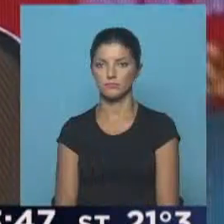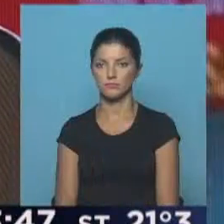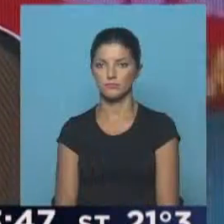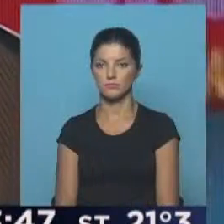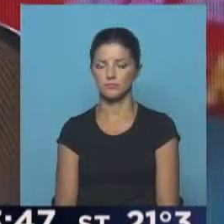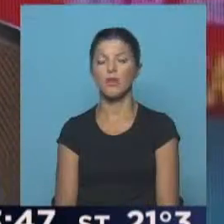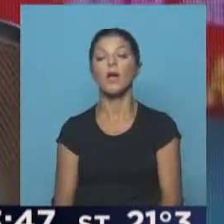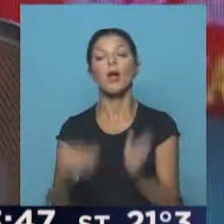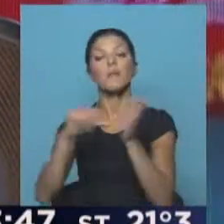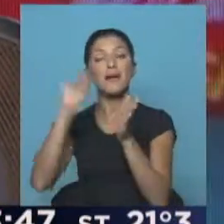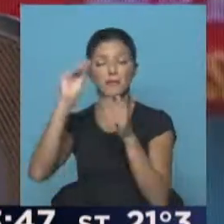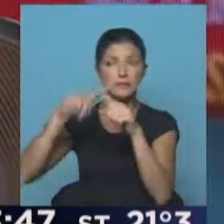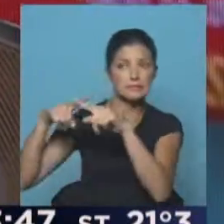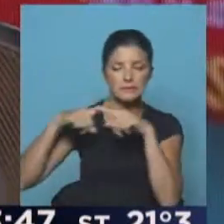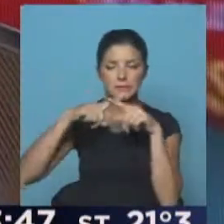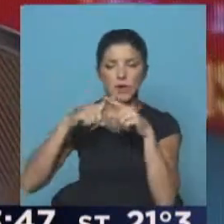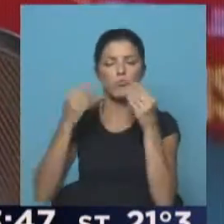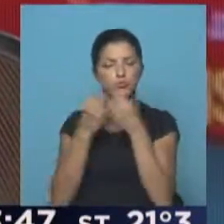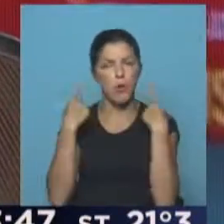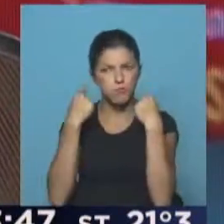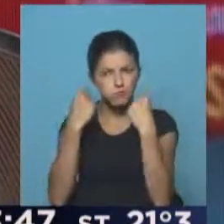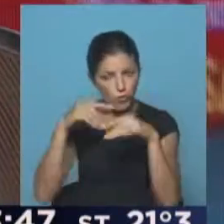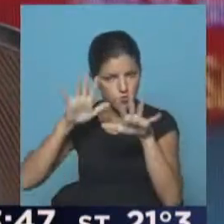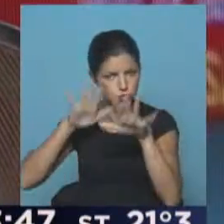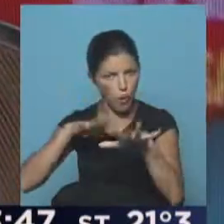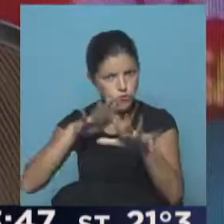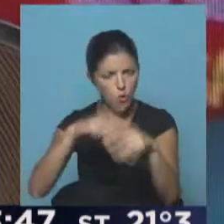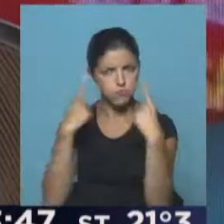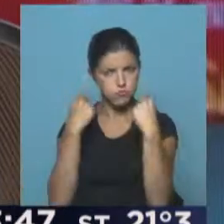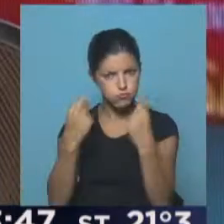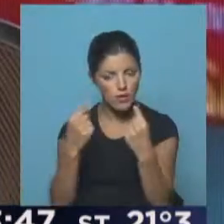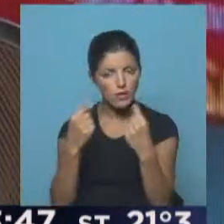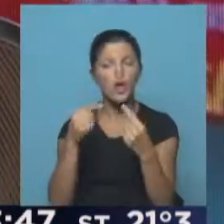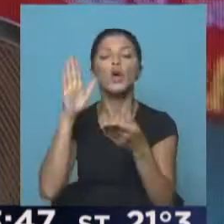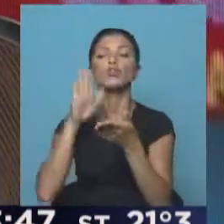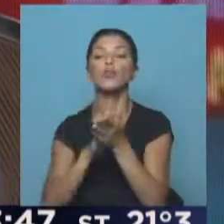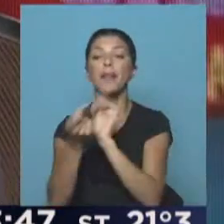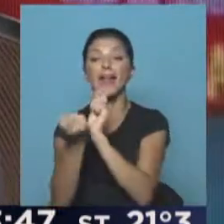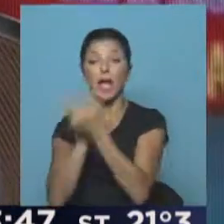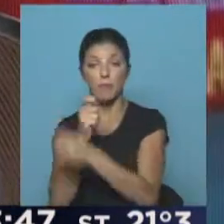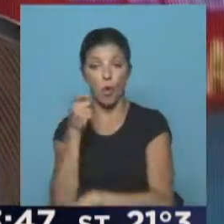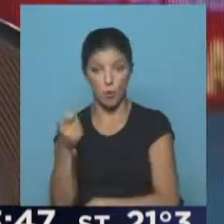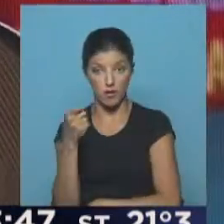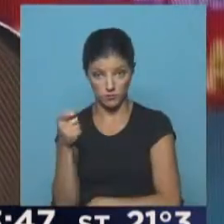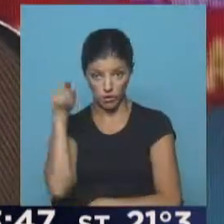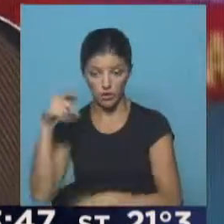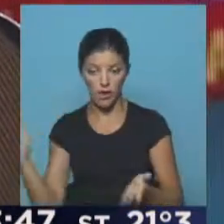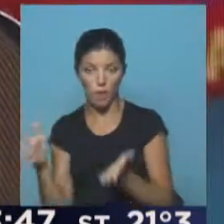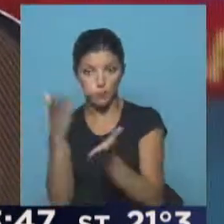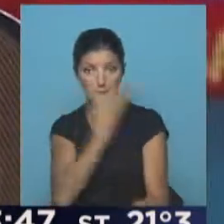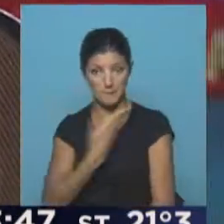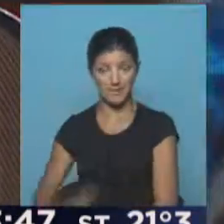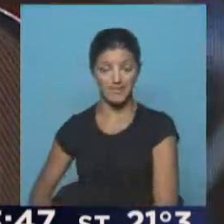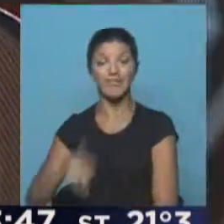Mucha atención en Brasil, en donde hay protestas, enormes protestas, por lo que tiene que ver con la reforma jubilatoria que impulsa el presidente Michel Temer.